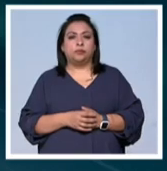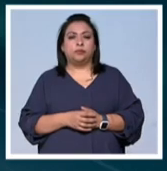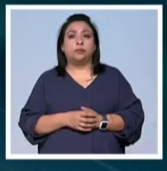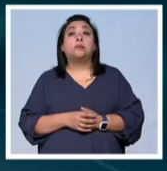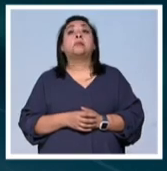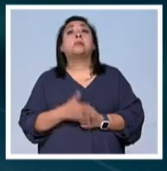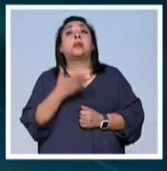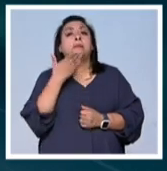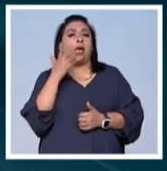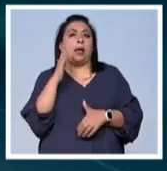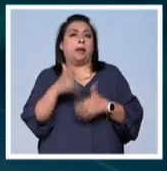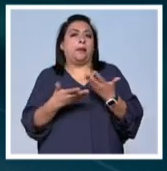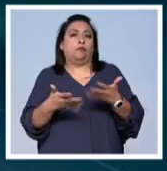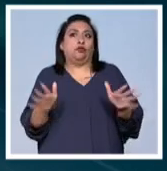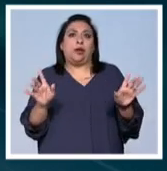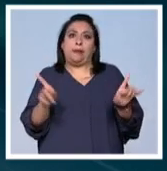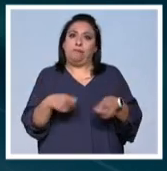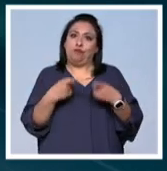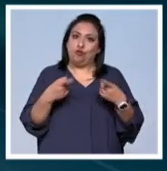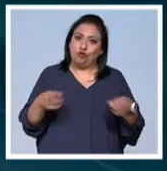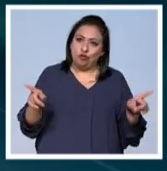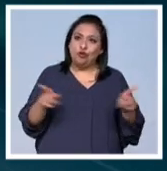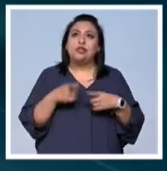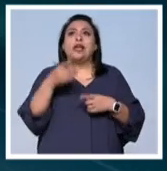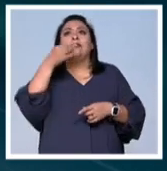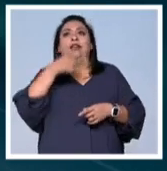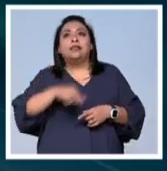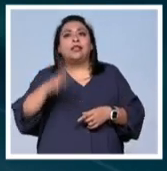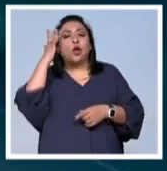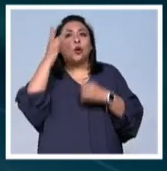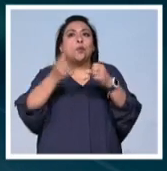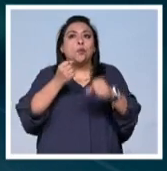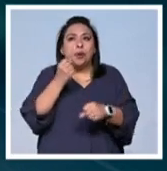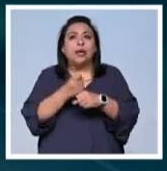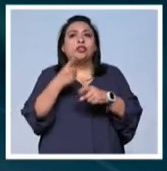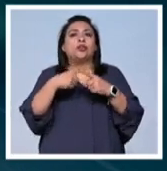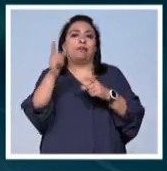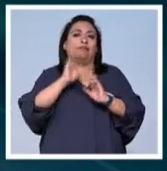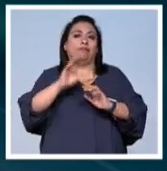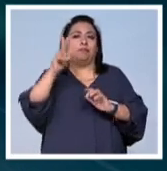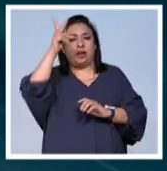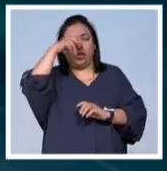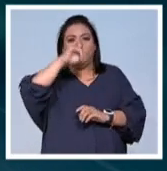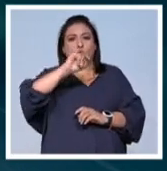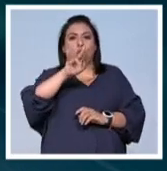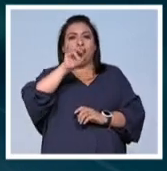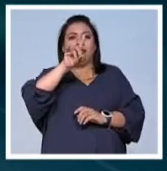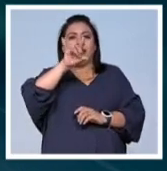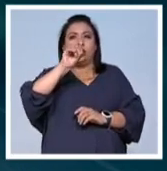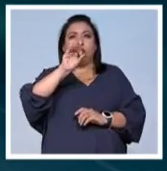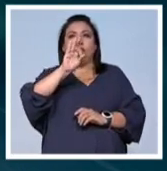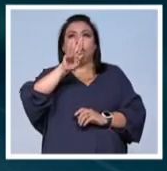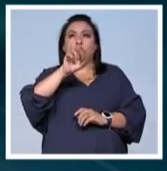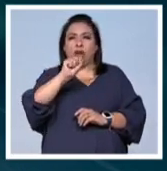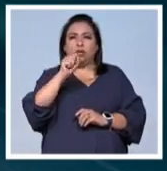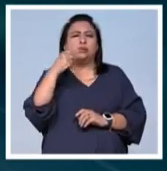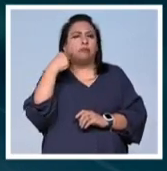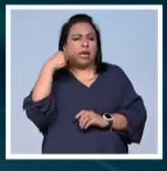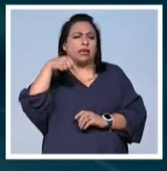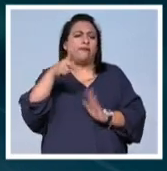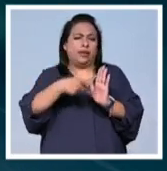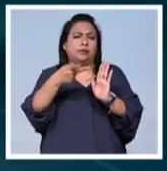bien nos vamos a despedir con musiquita vamos a celebrar el cumpleaños del tenor peruano Juan Diego flores que